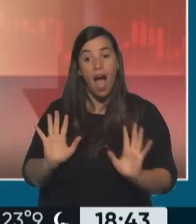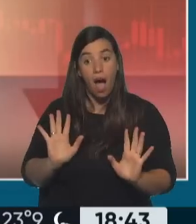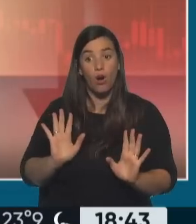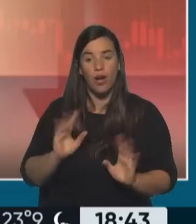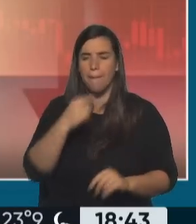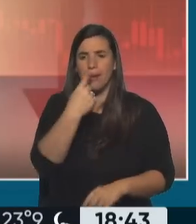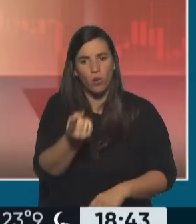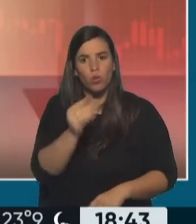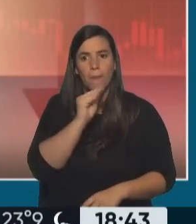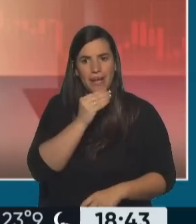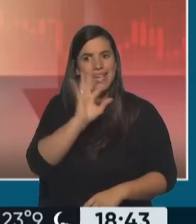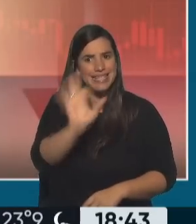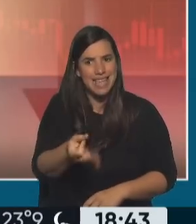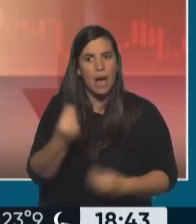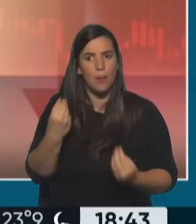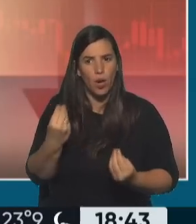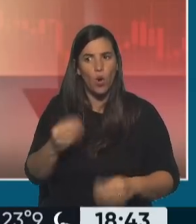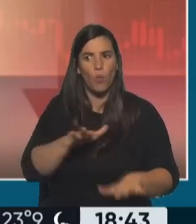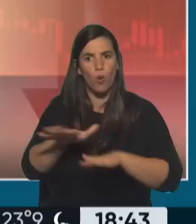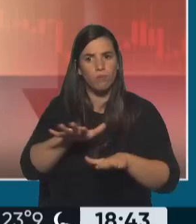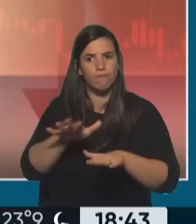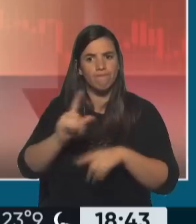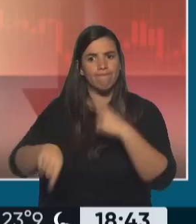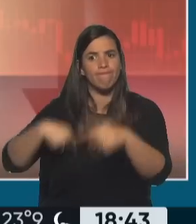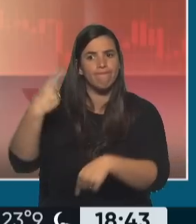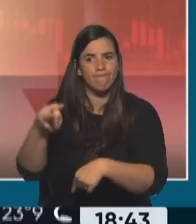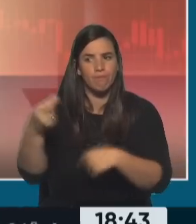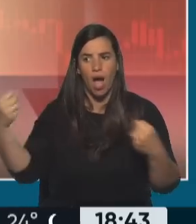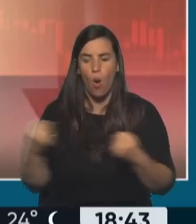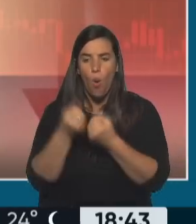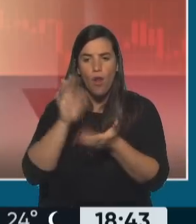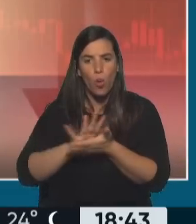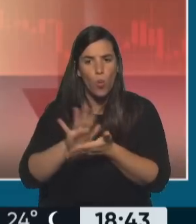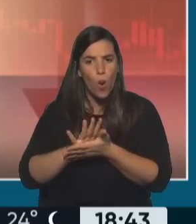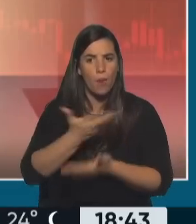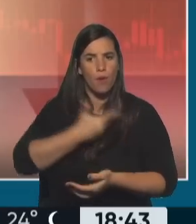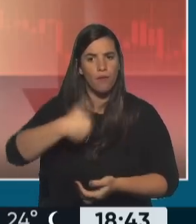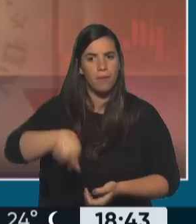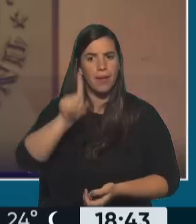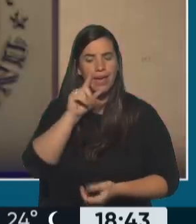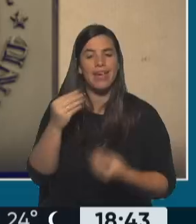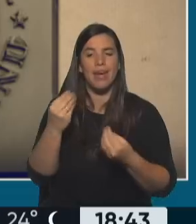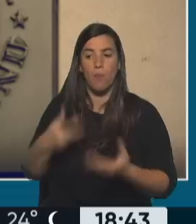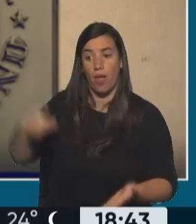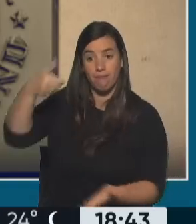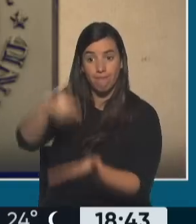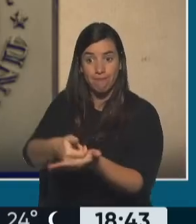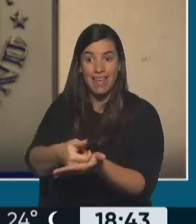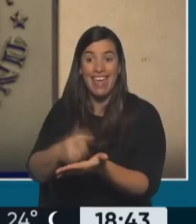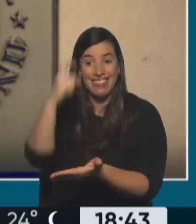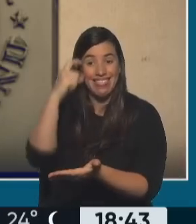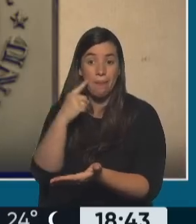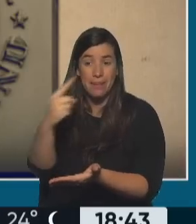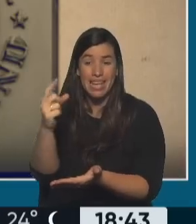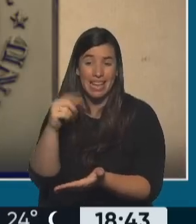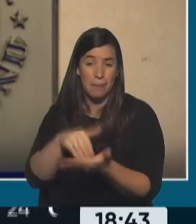triunfo de un nuevo acuerdo con el fondo que le permita, por ejemplo, adelantar los 10.000 millones de dólares que el Fondo Monetario